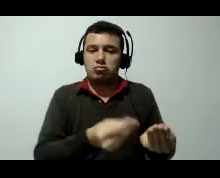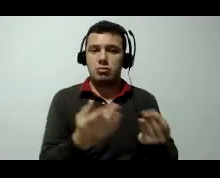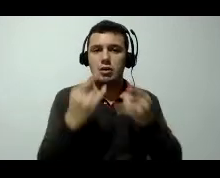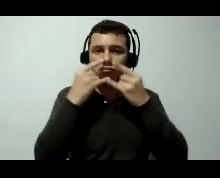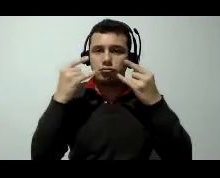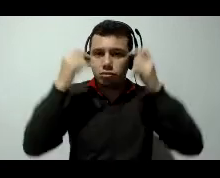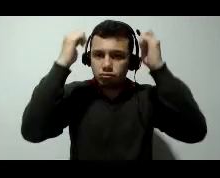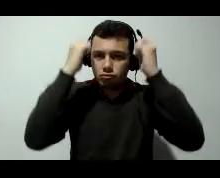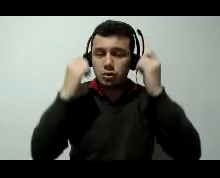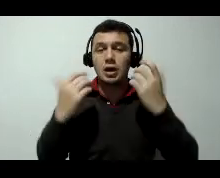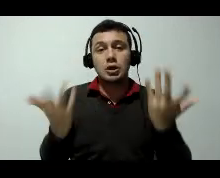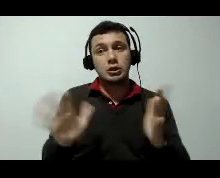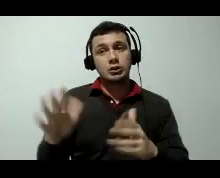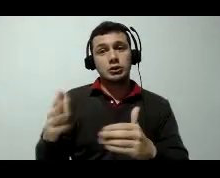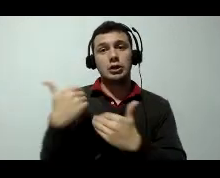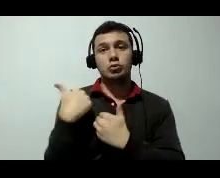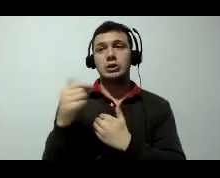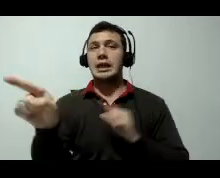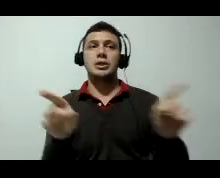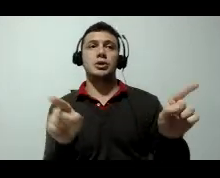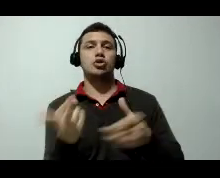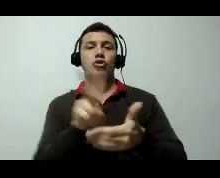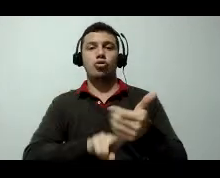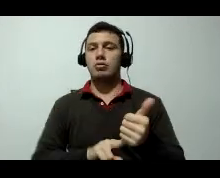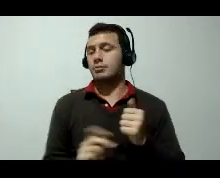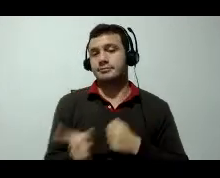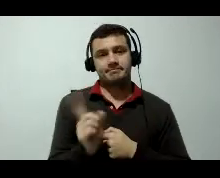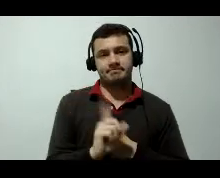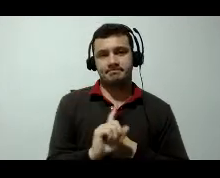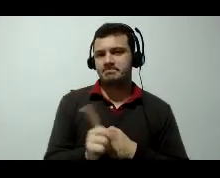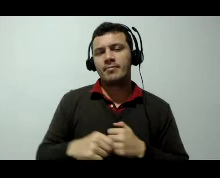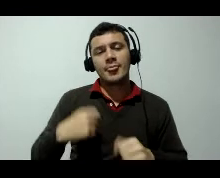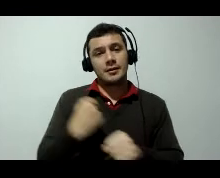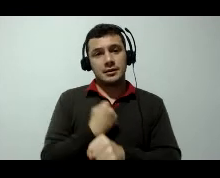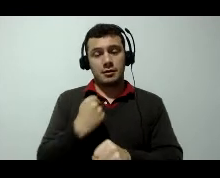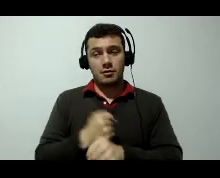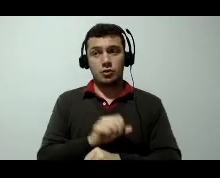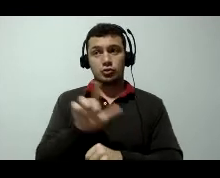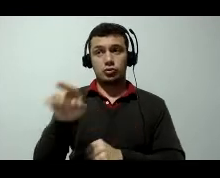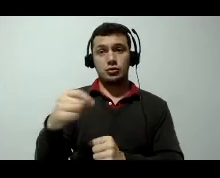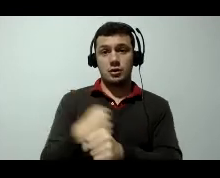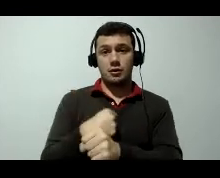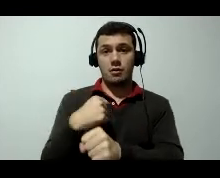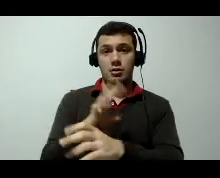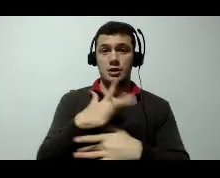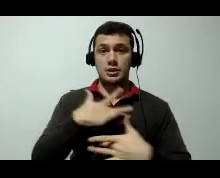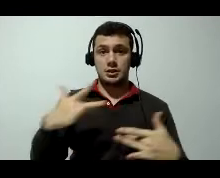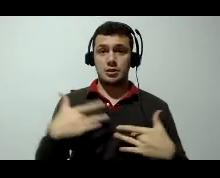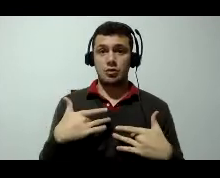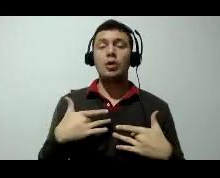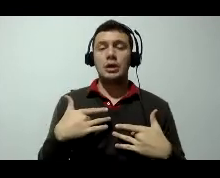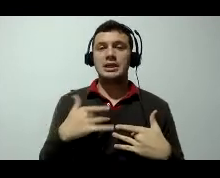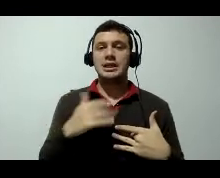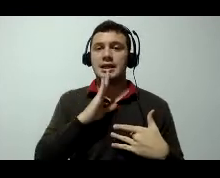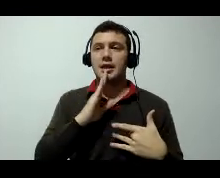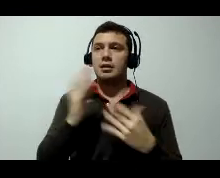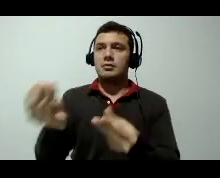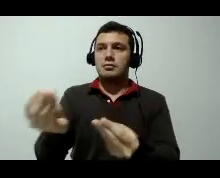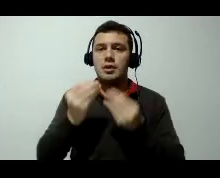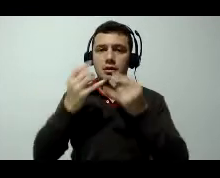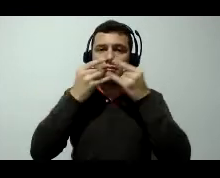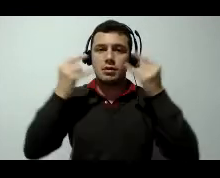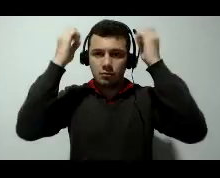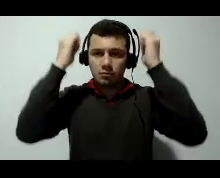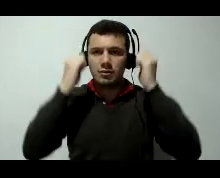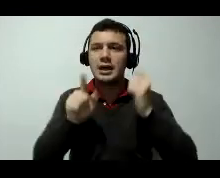responsabilidad compartida. Pero si es tema del trabajador de la salud, la responsabilidad es de la institución de salud en donde se está